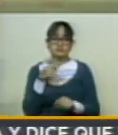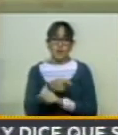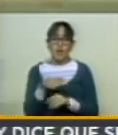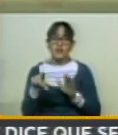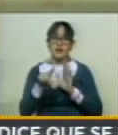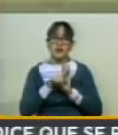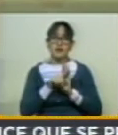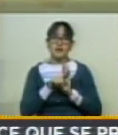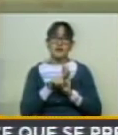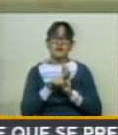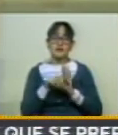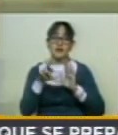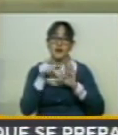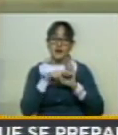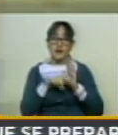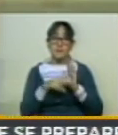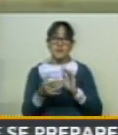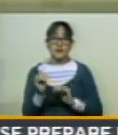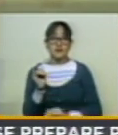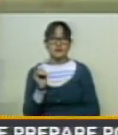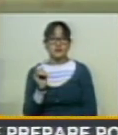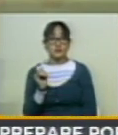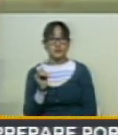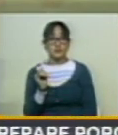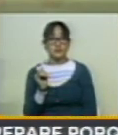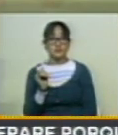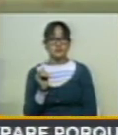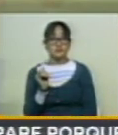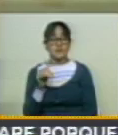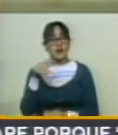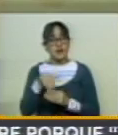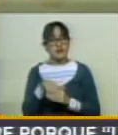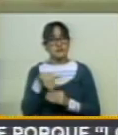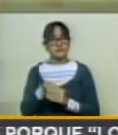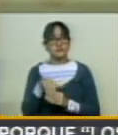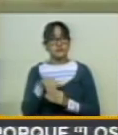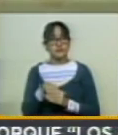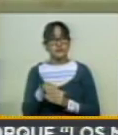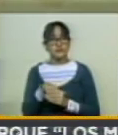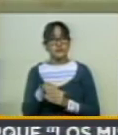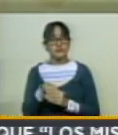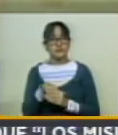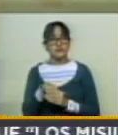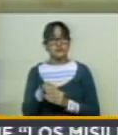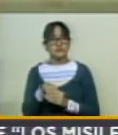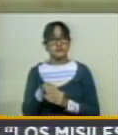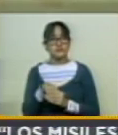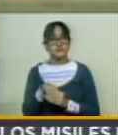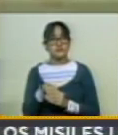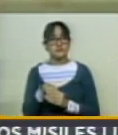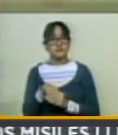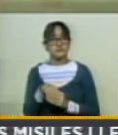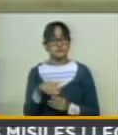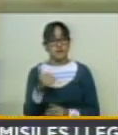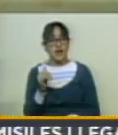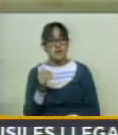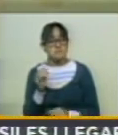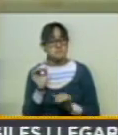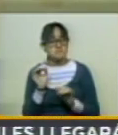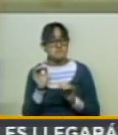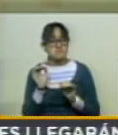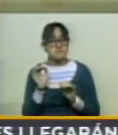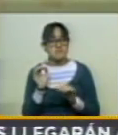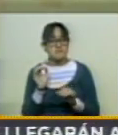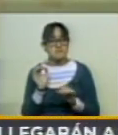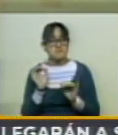ley. Y en el reglamento general de elecciones, que tiene casi que el mismo tiempo que